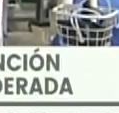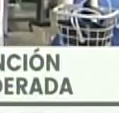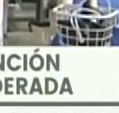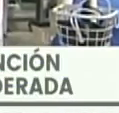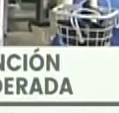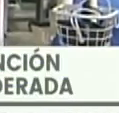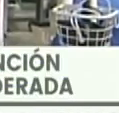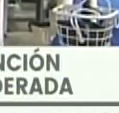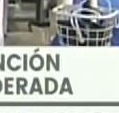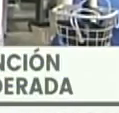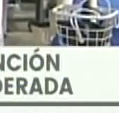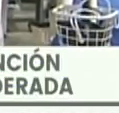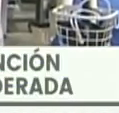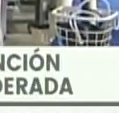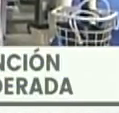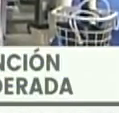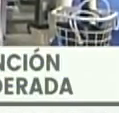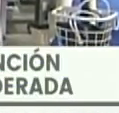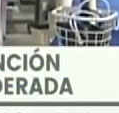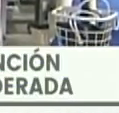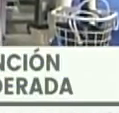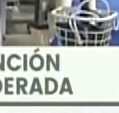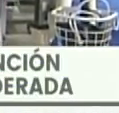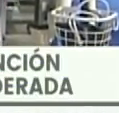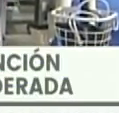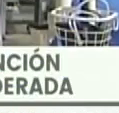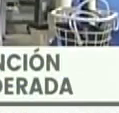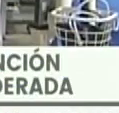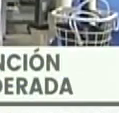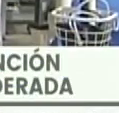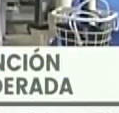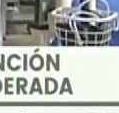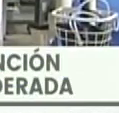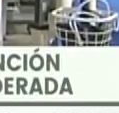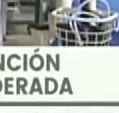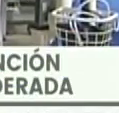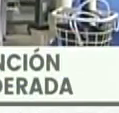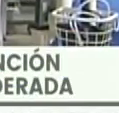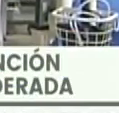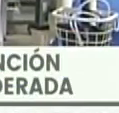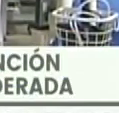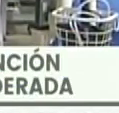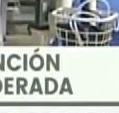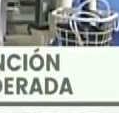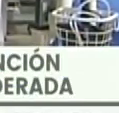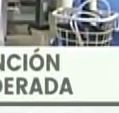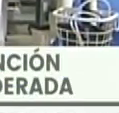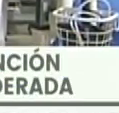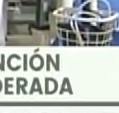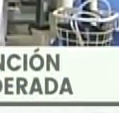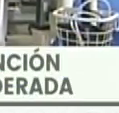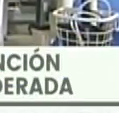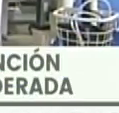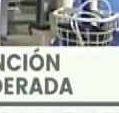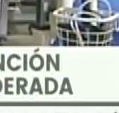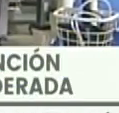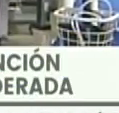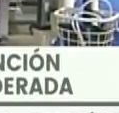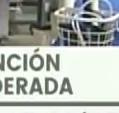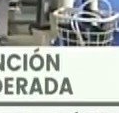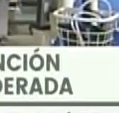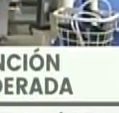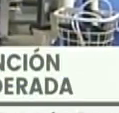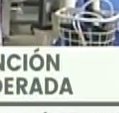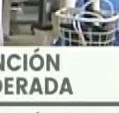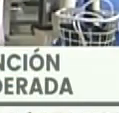para que este ejército de trabajadores del Seguro Social, en el momento que seamos llamados, estaremos prestos para prestar la atención.